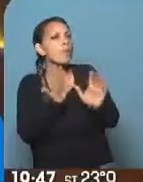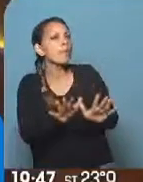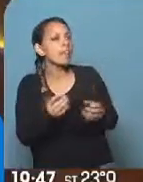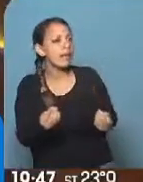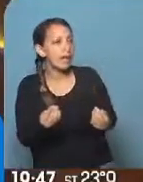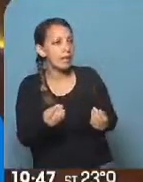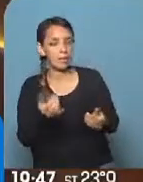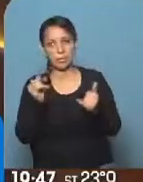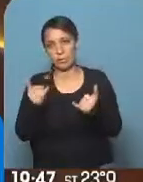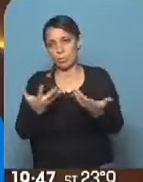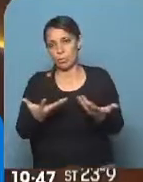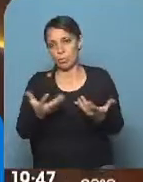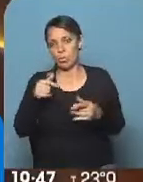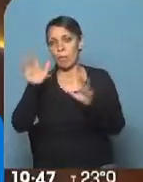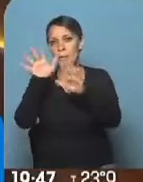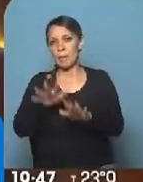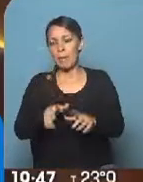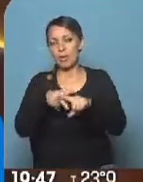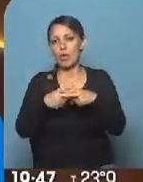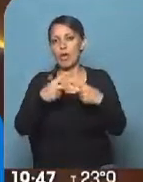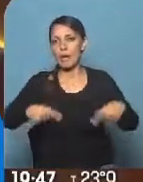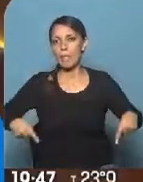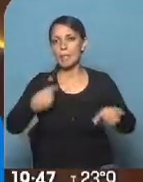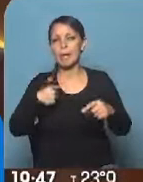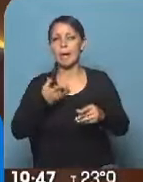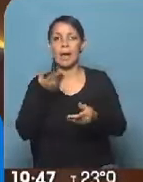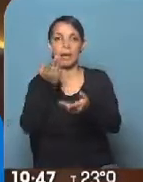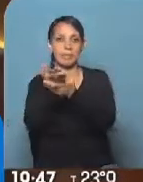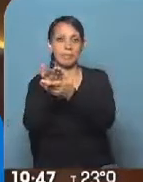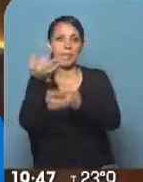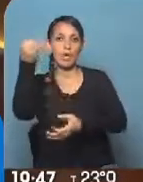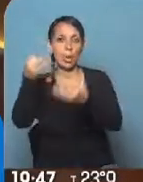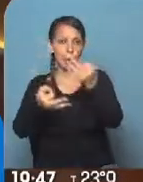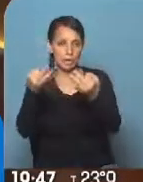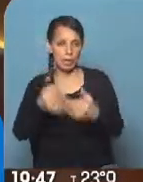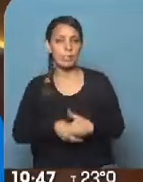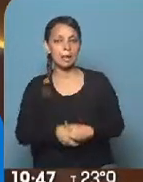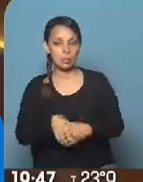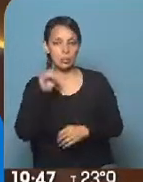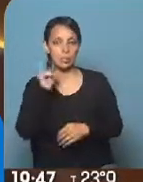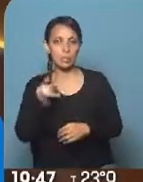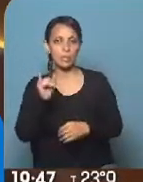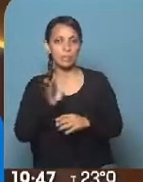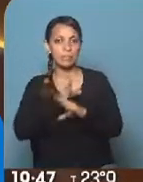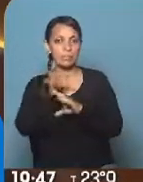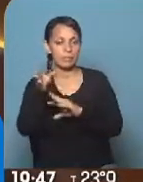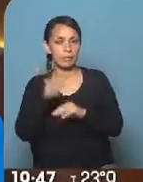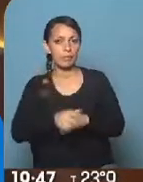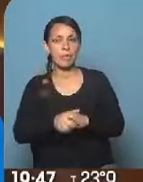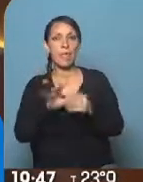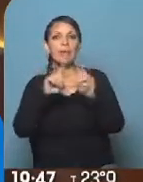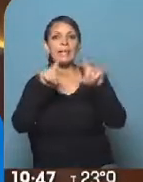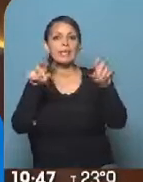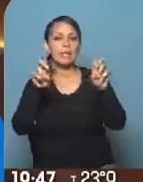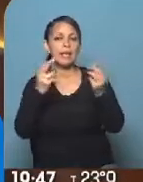supuesto estamos preparando las herramientas para acudir a la justicia vamos a ir en la justicia vía acción de inconstitucionalidad